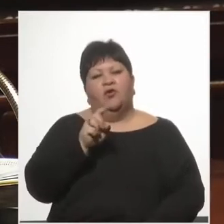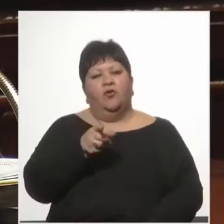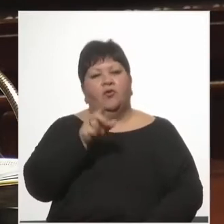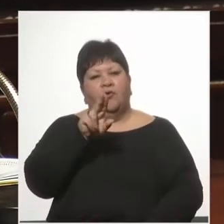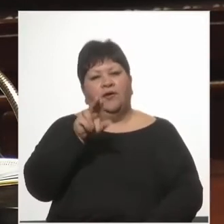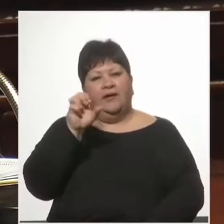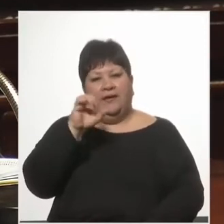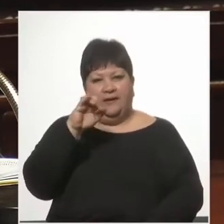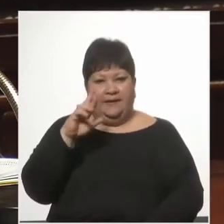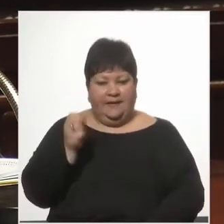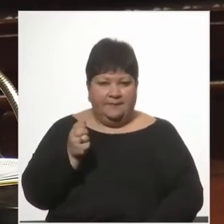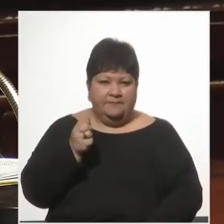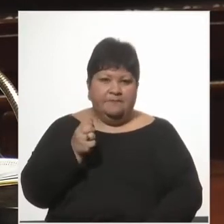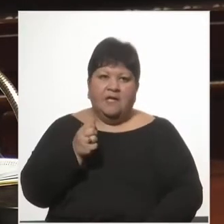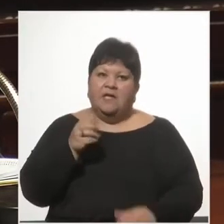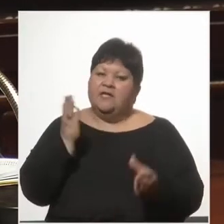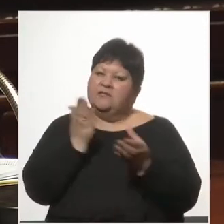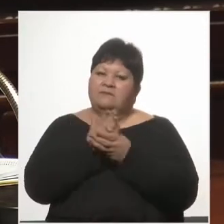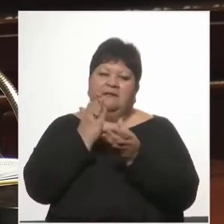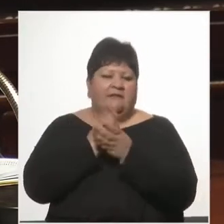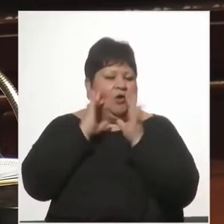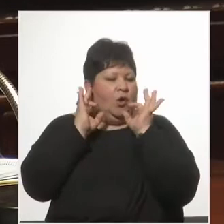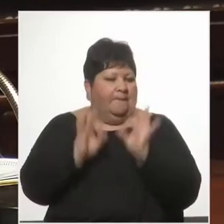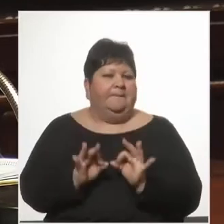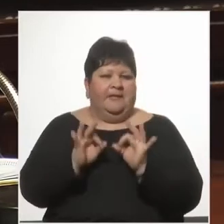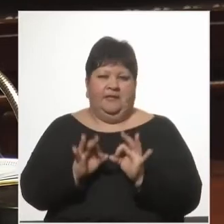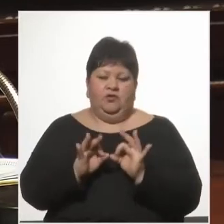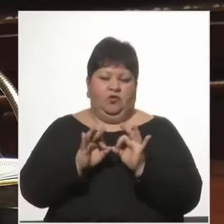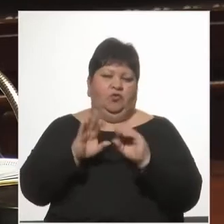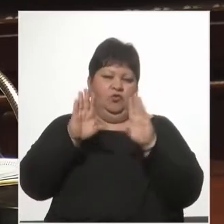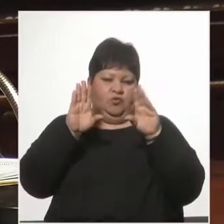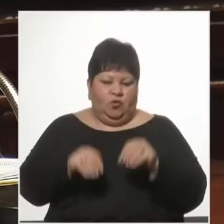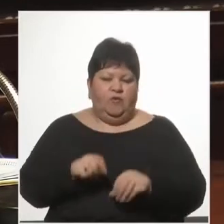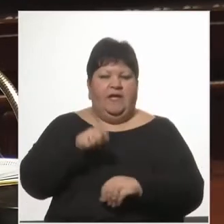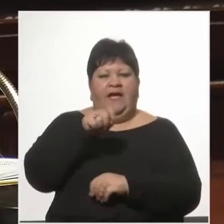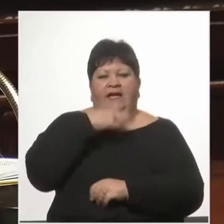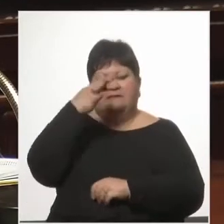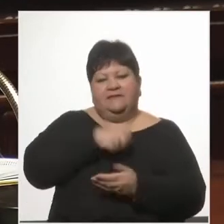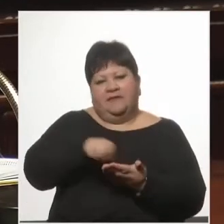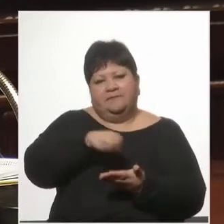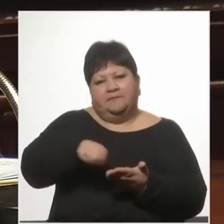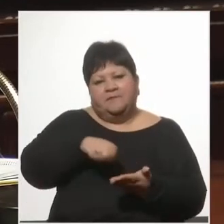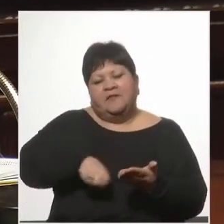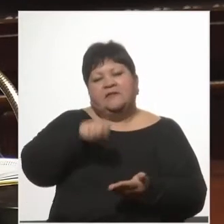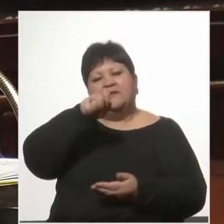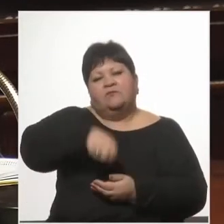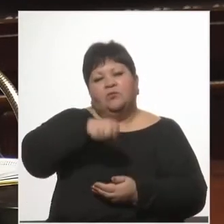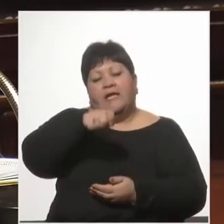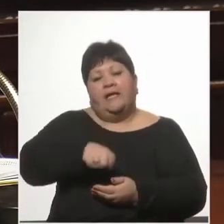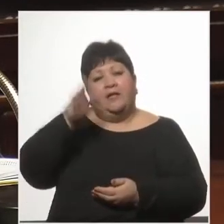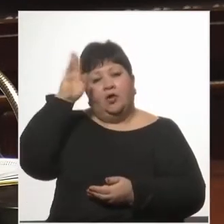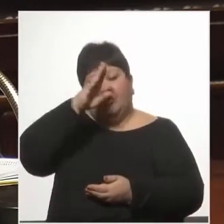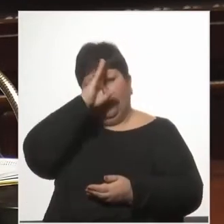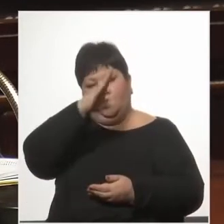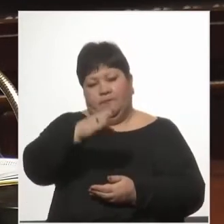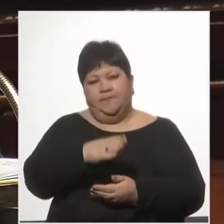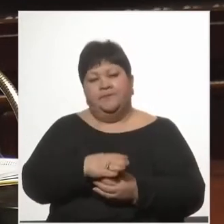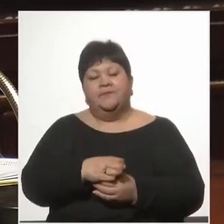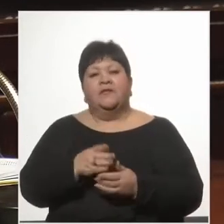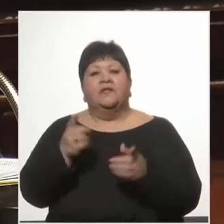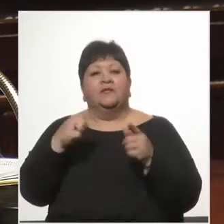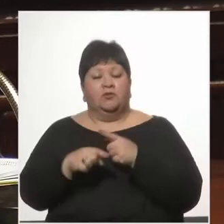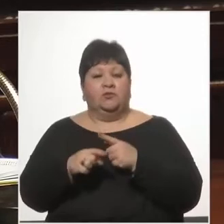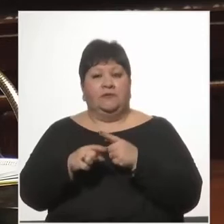expediente completo con todas las actas del Tribunal de Honor. Tanto la doctora Nogueira, del Departamento Jurídico